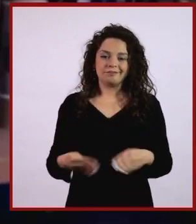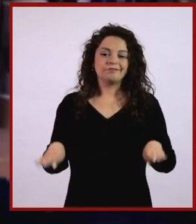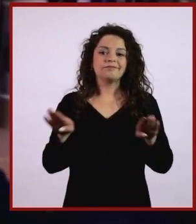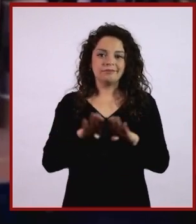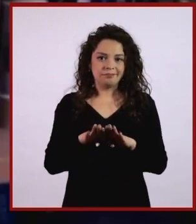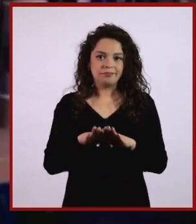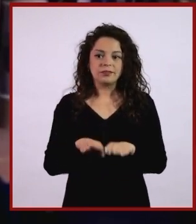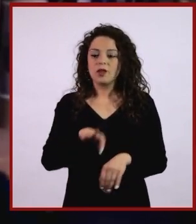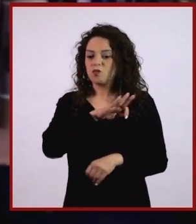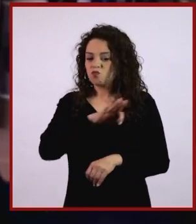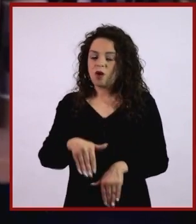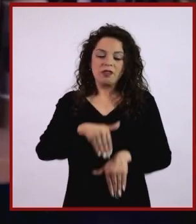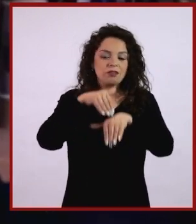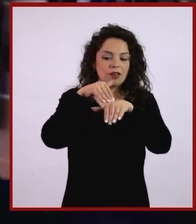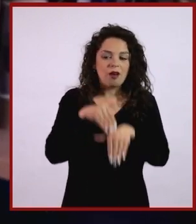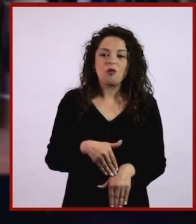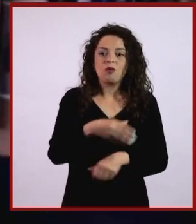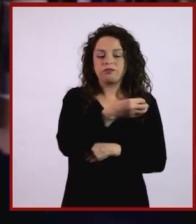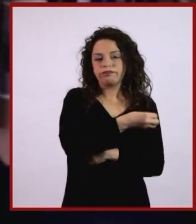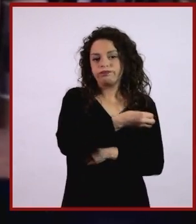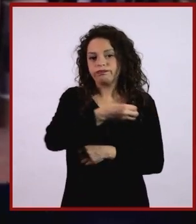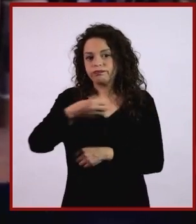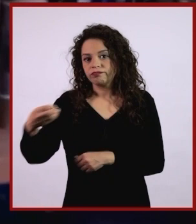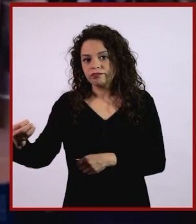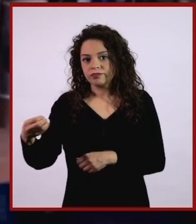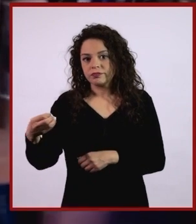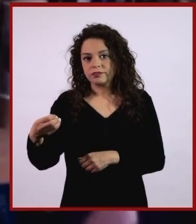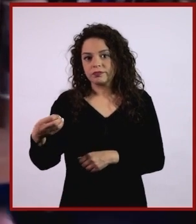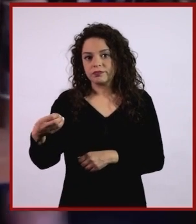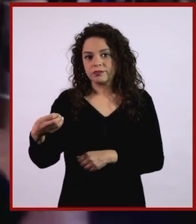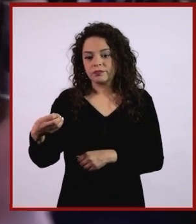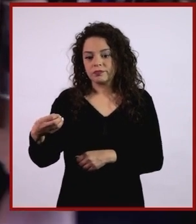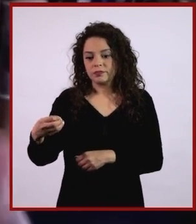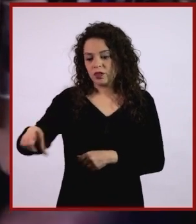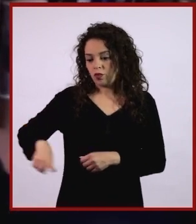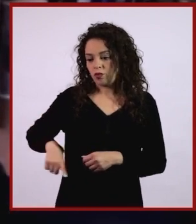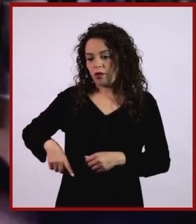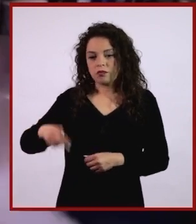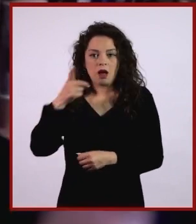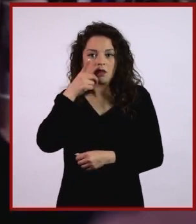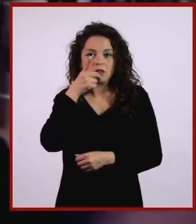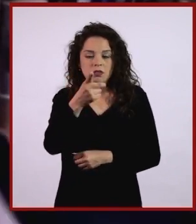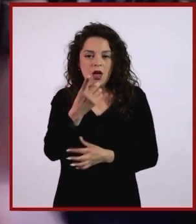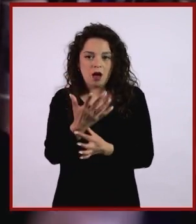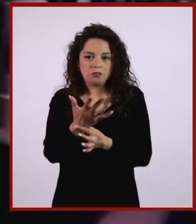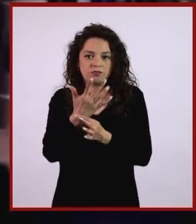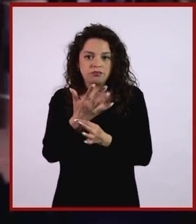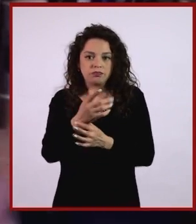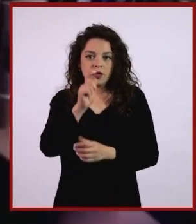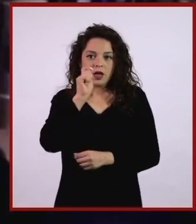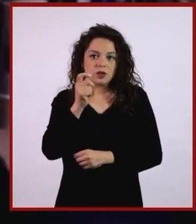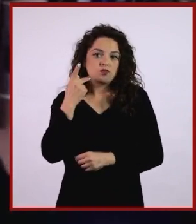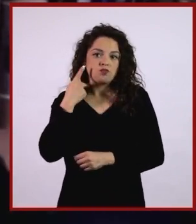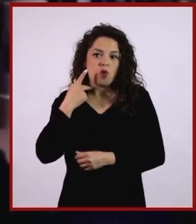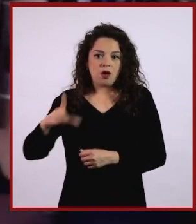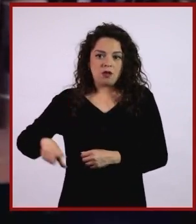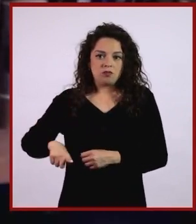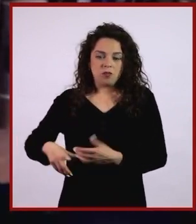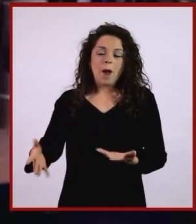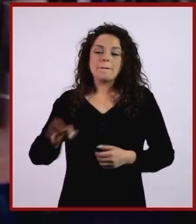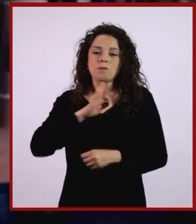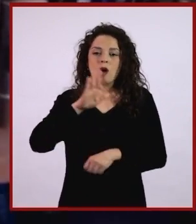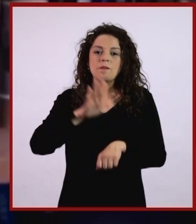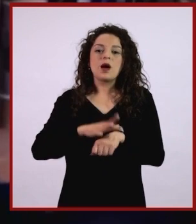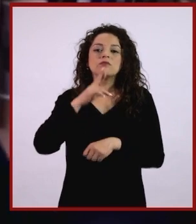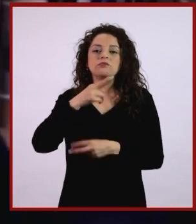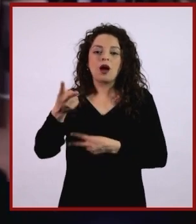en casa, hubieran como obedecido más las proclamas del gobierno, las políticas gubernamentales y